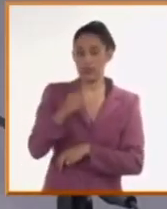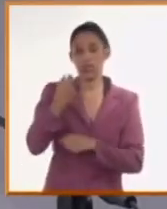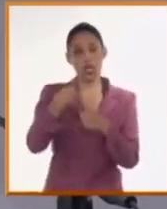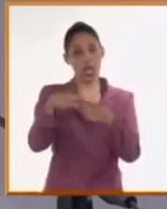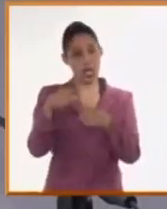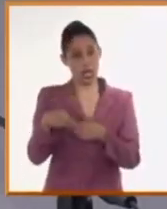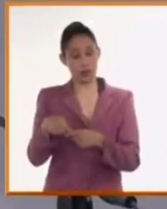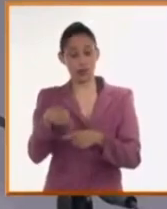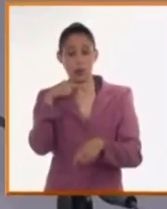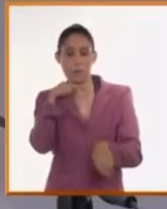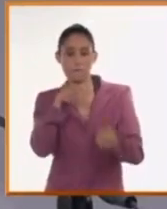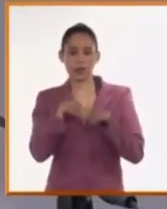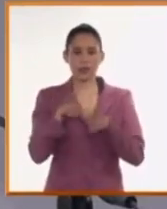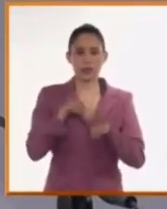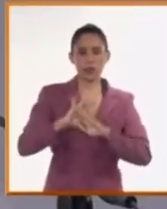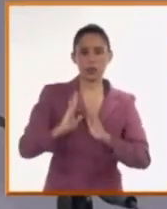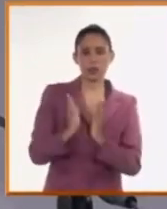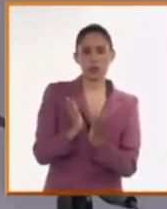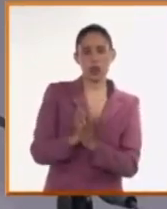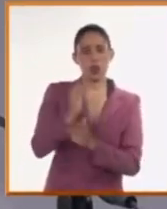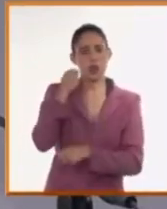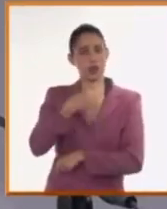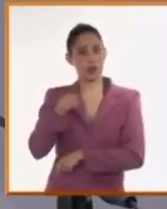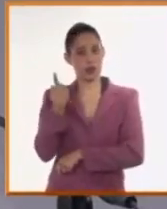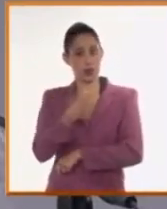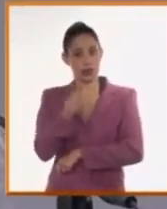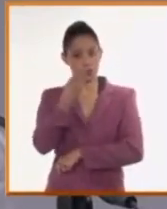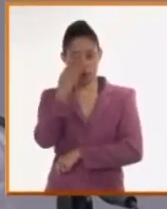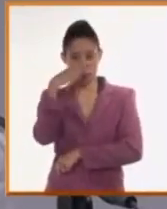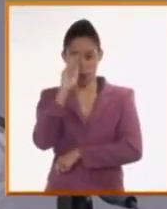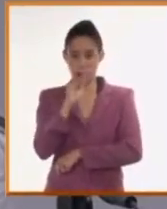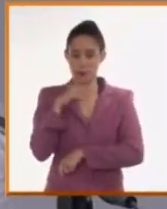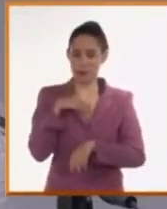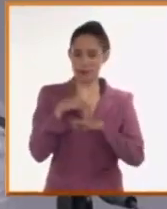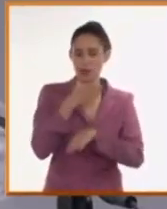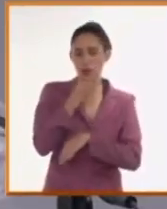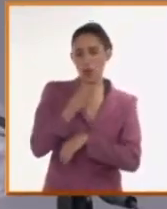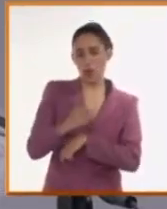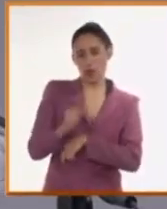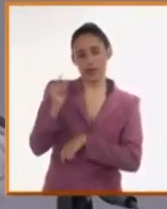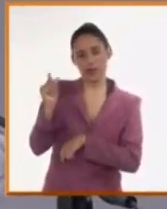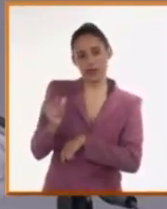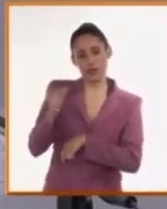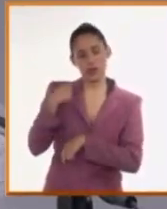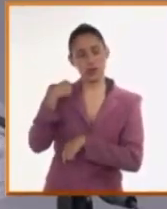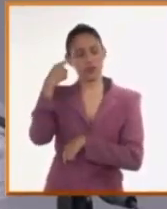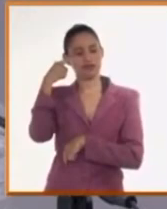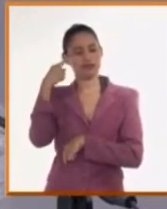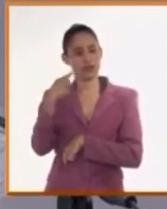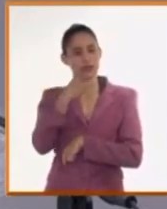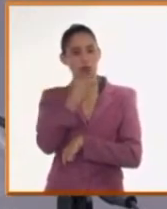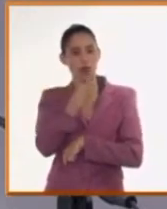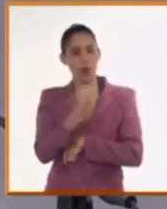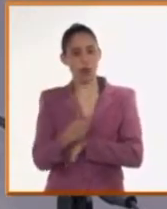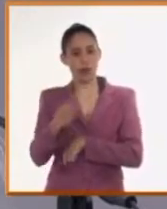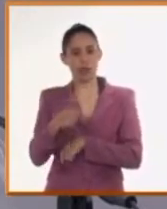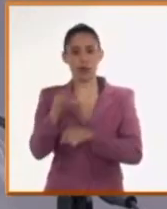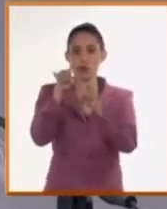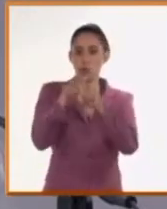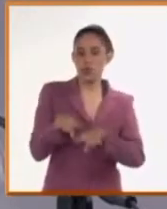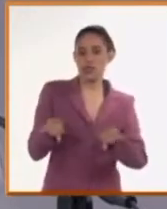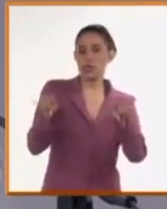pueblo muy especialmente de nuestros jóvenes creo que fueron los jóvenes del instituto superior de